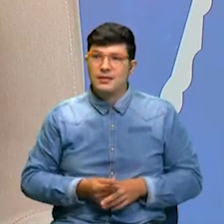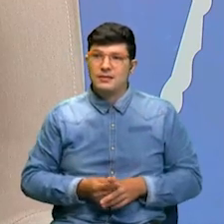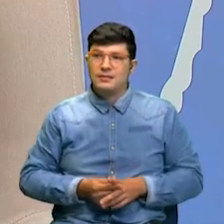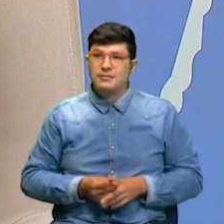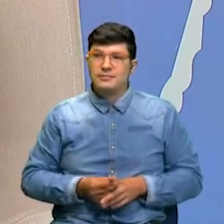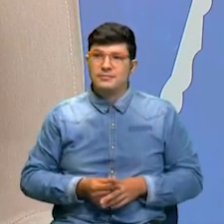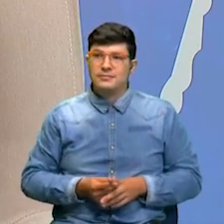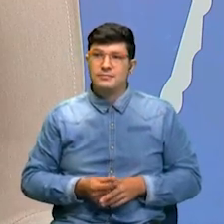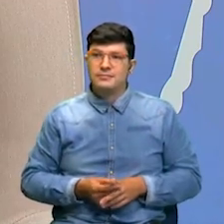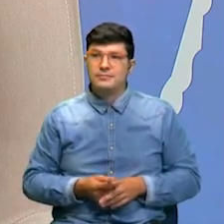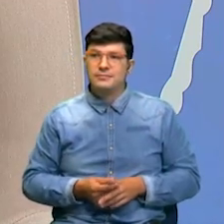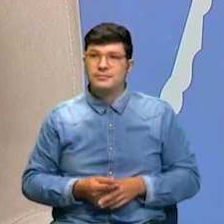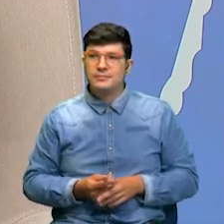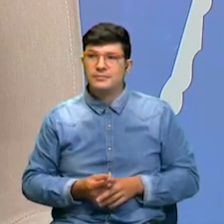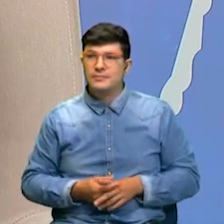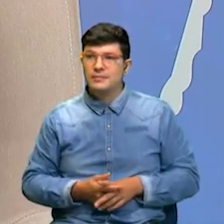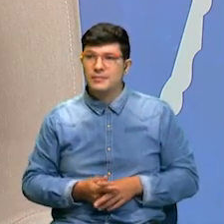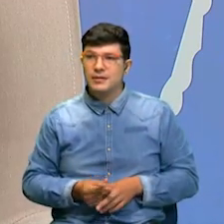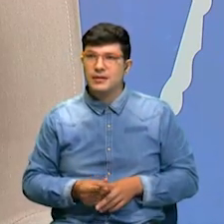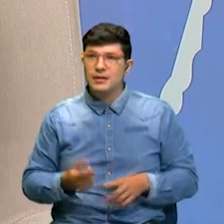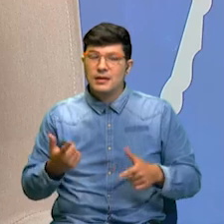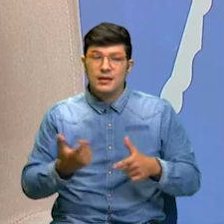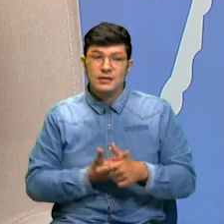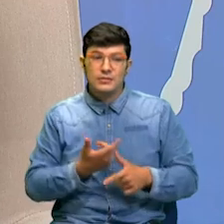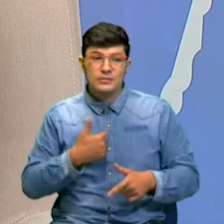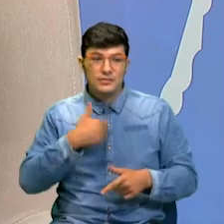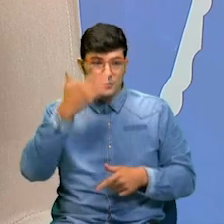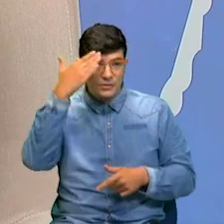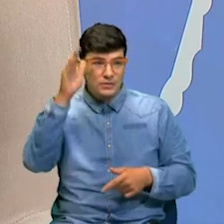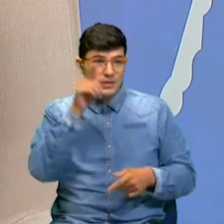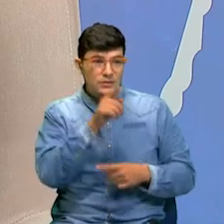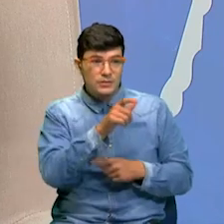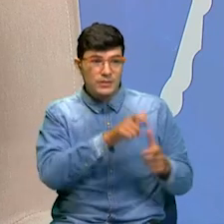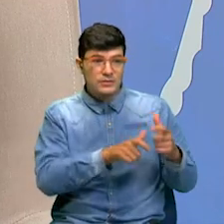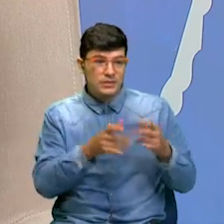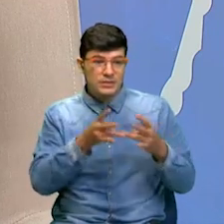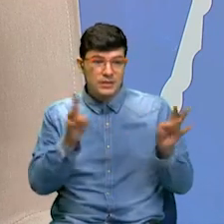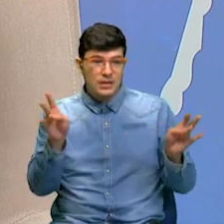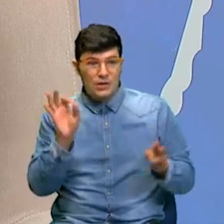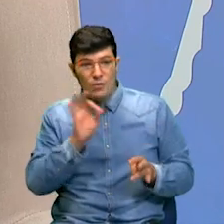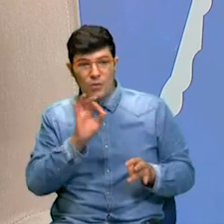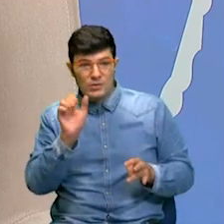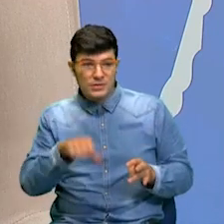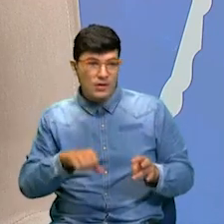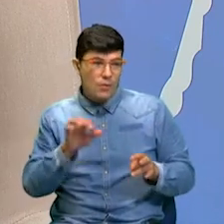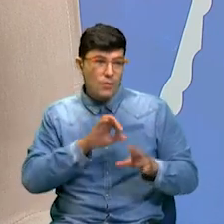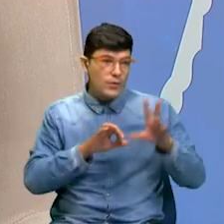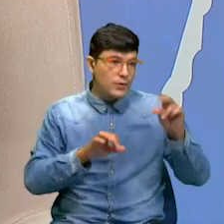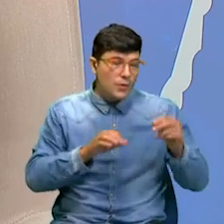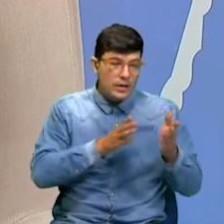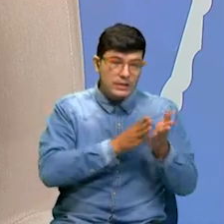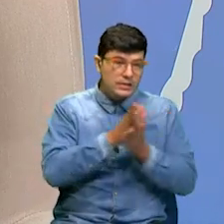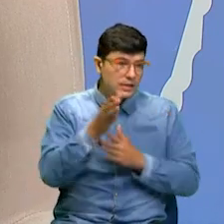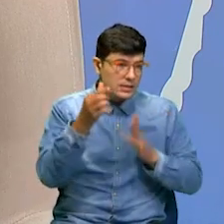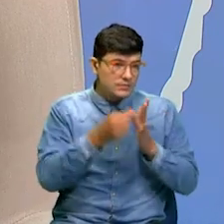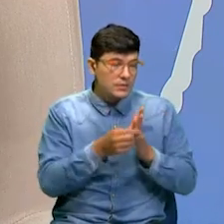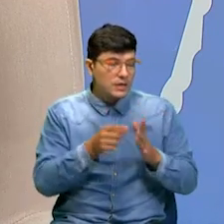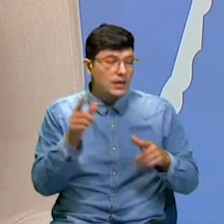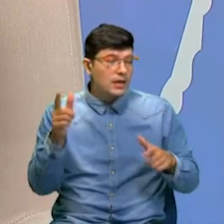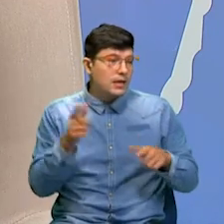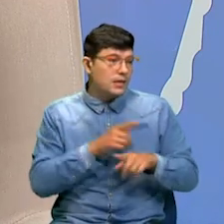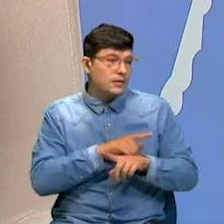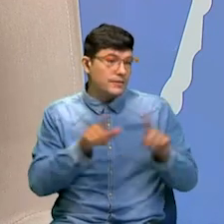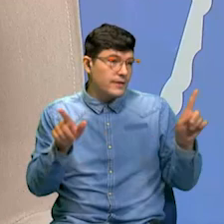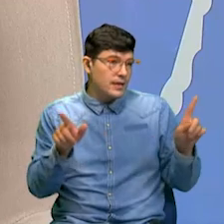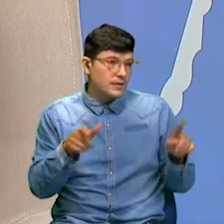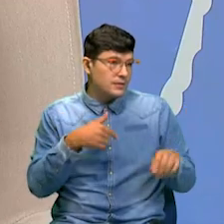ser el padre. Entonces, no sé si ellos ya se divorciaron o no, o todavía siguen siendo pareja. Eso es